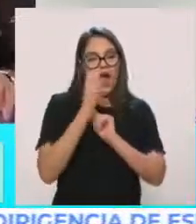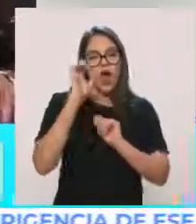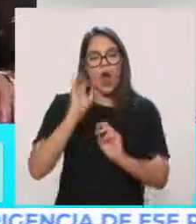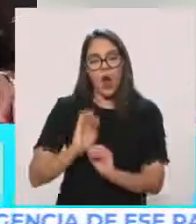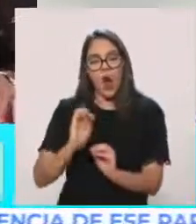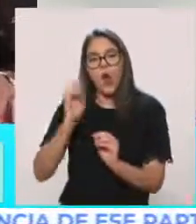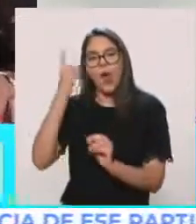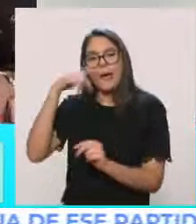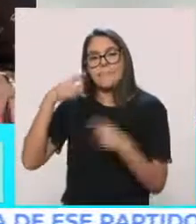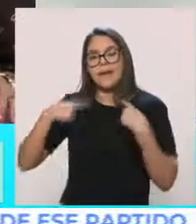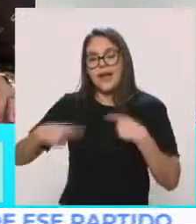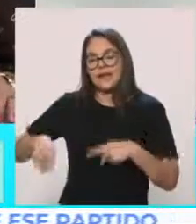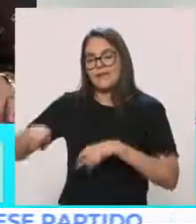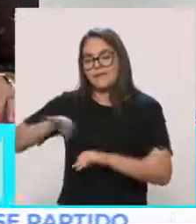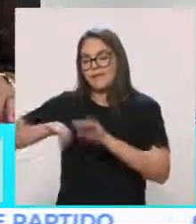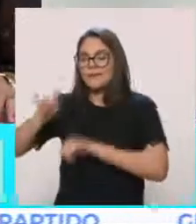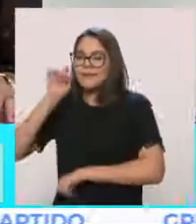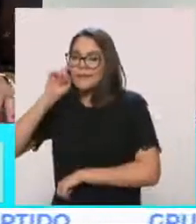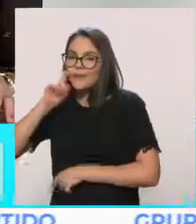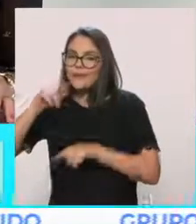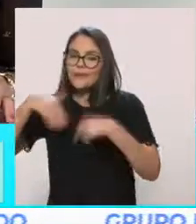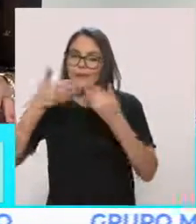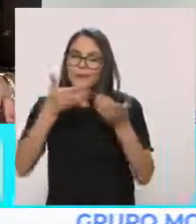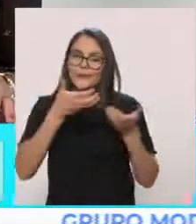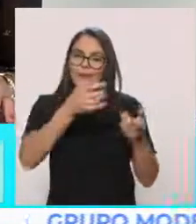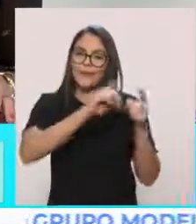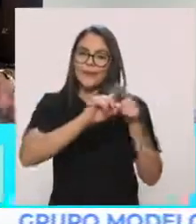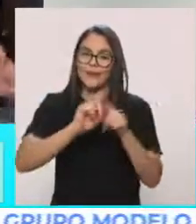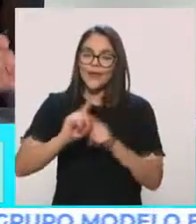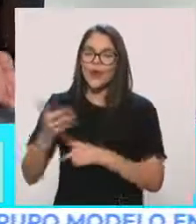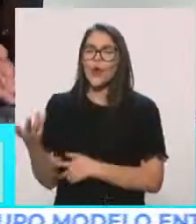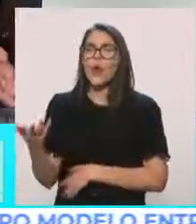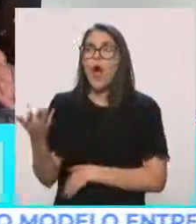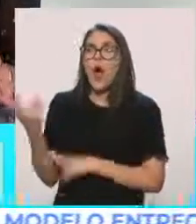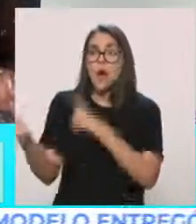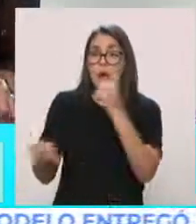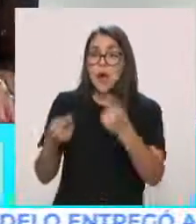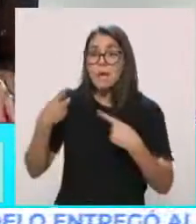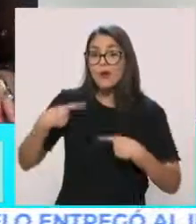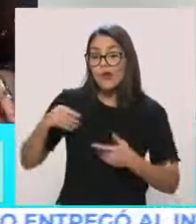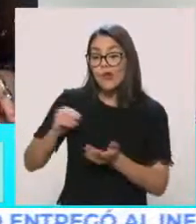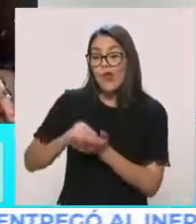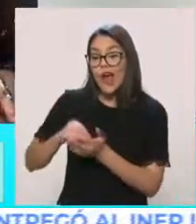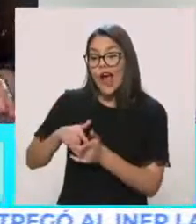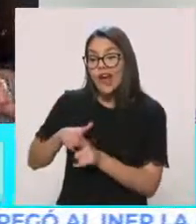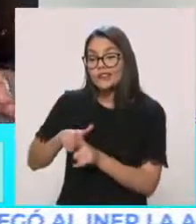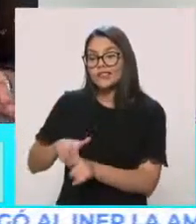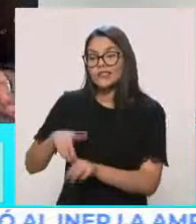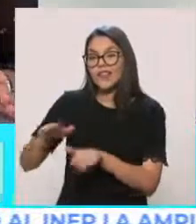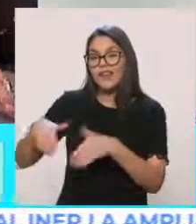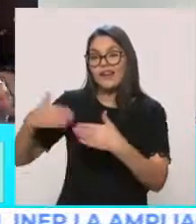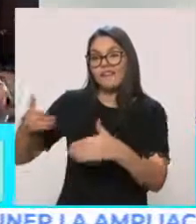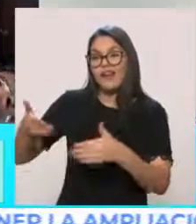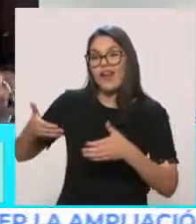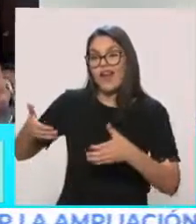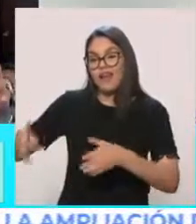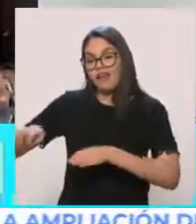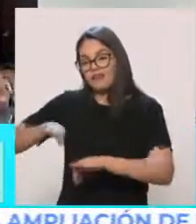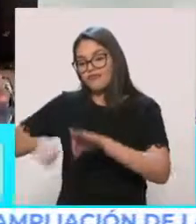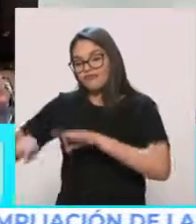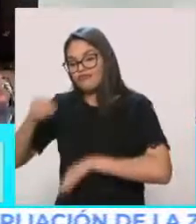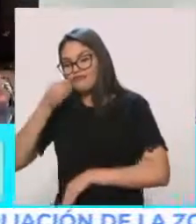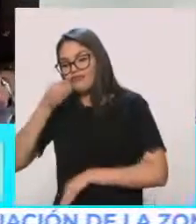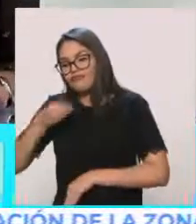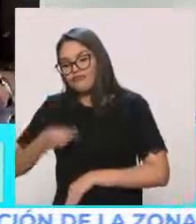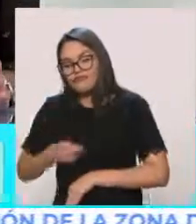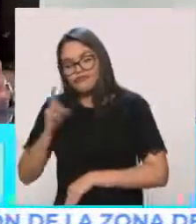Lo mencionaste hace un momento, hay quienes pues siguen pues en el trabajo sexual en las calles de la Ciudad de México pese a la contingencia y a los